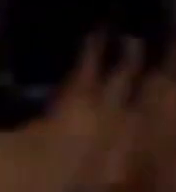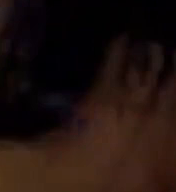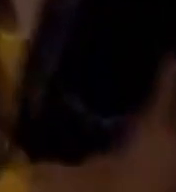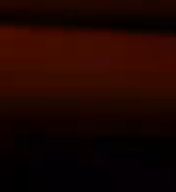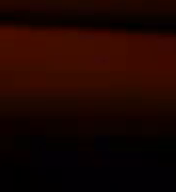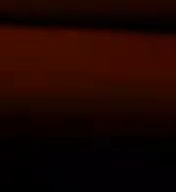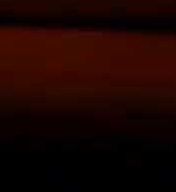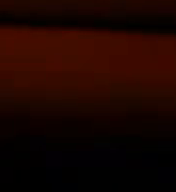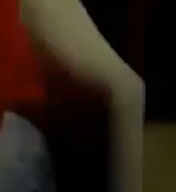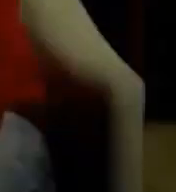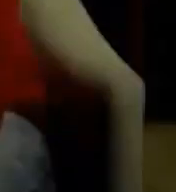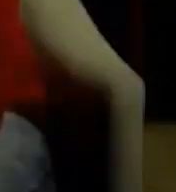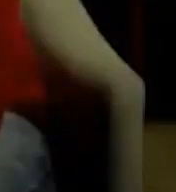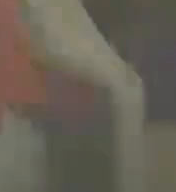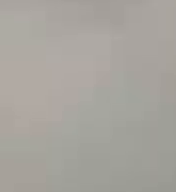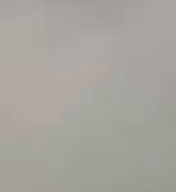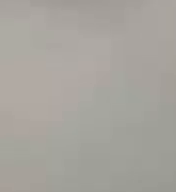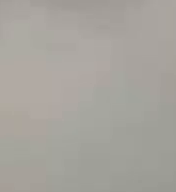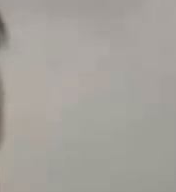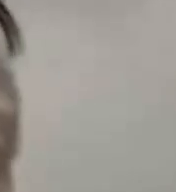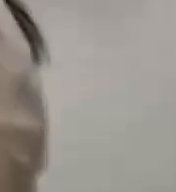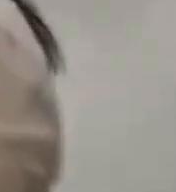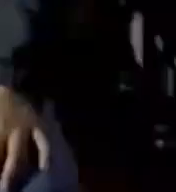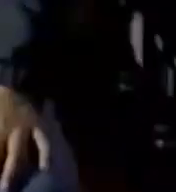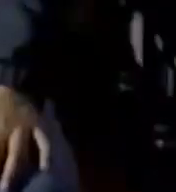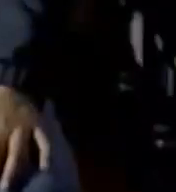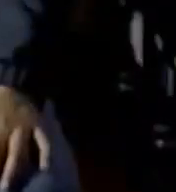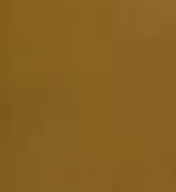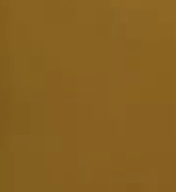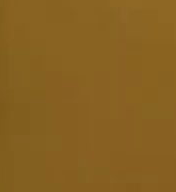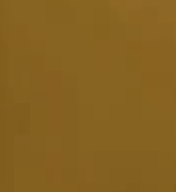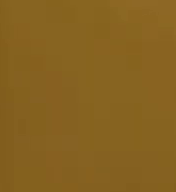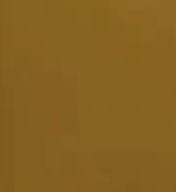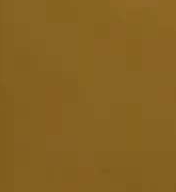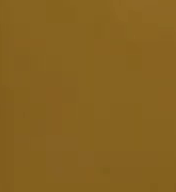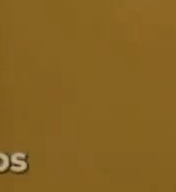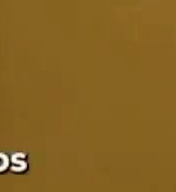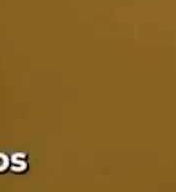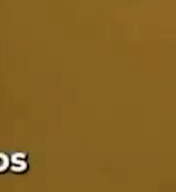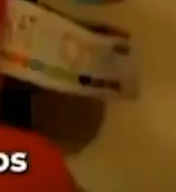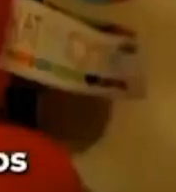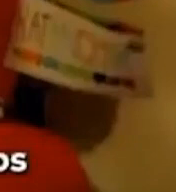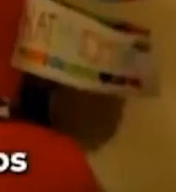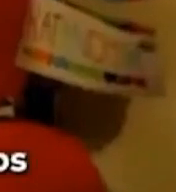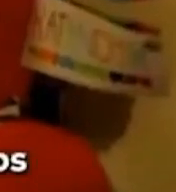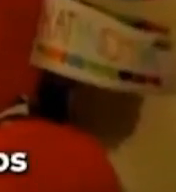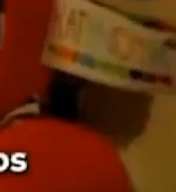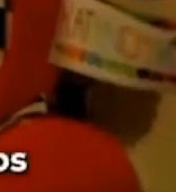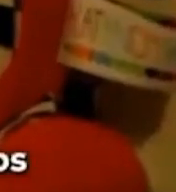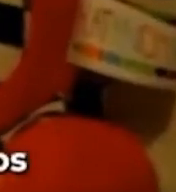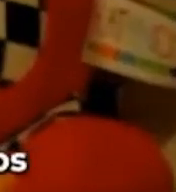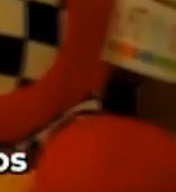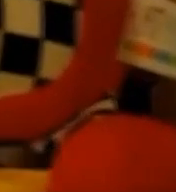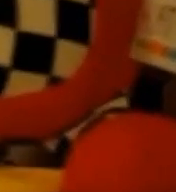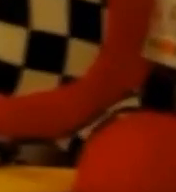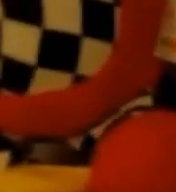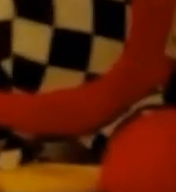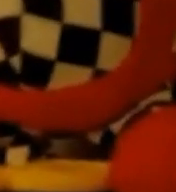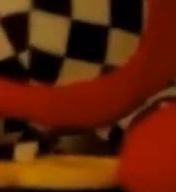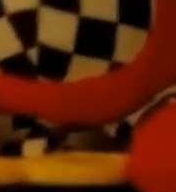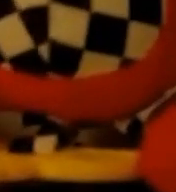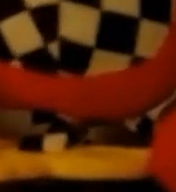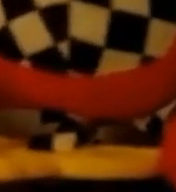familia tengo que decirles este dato Este año el 2023 se rompió récord con 21 adopciones